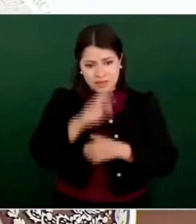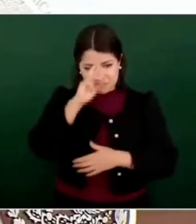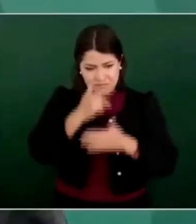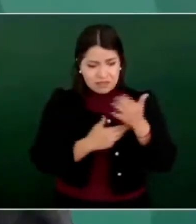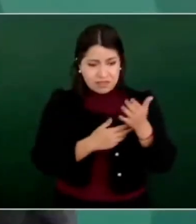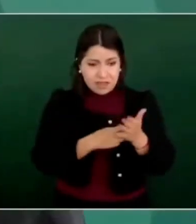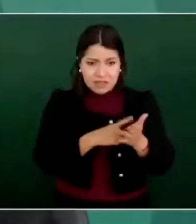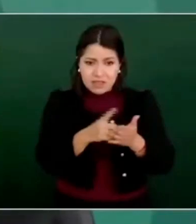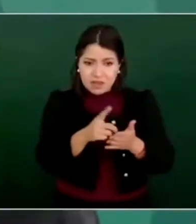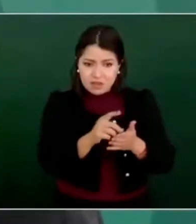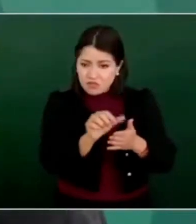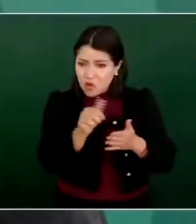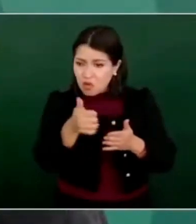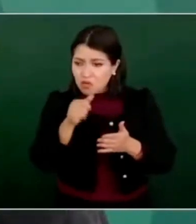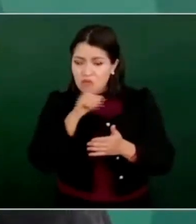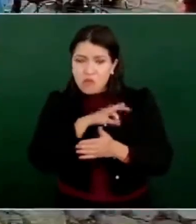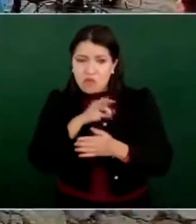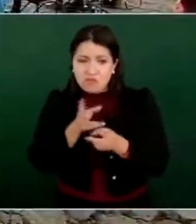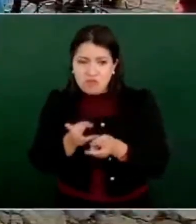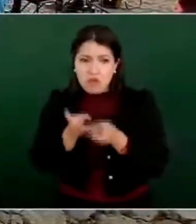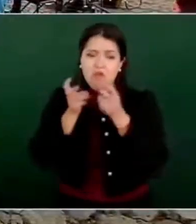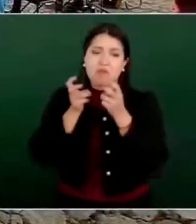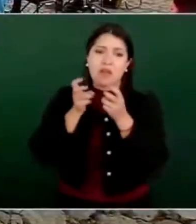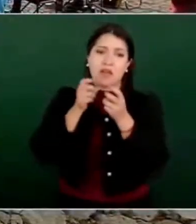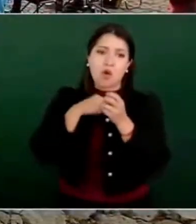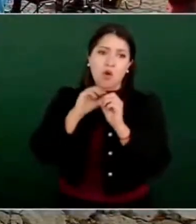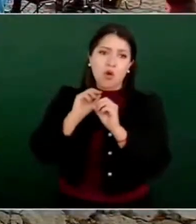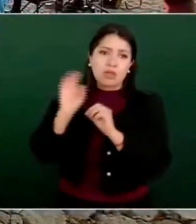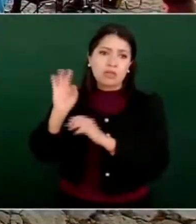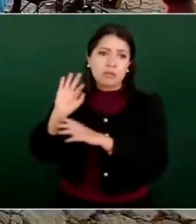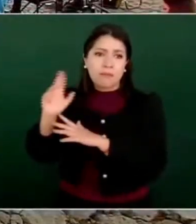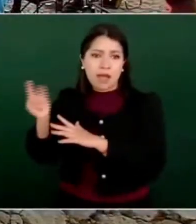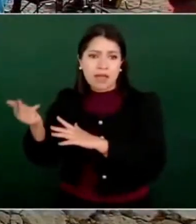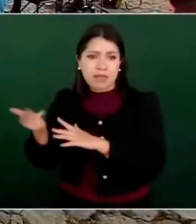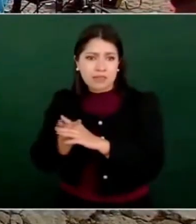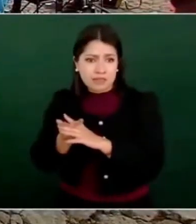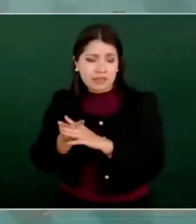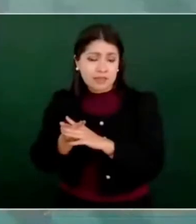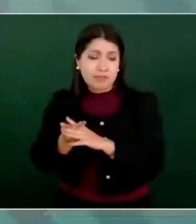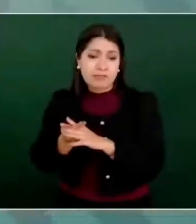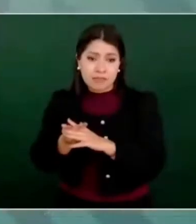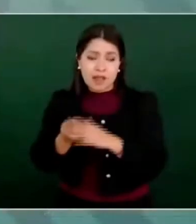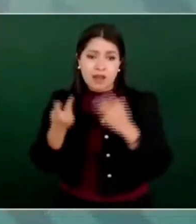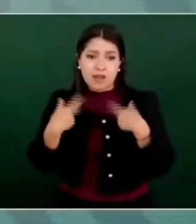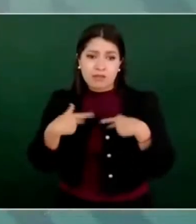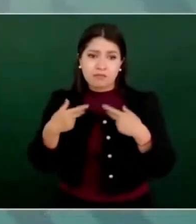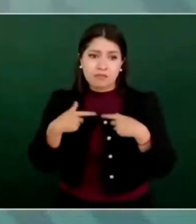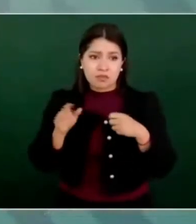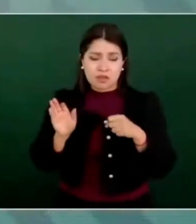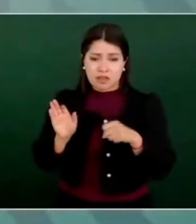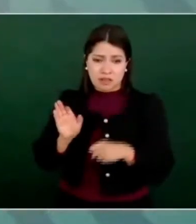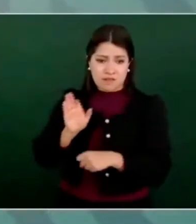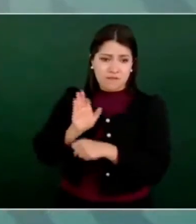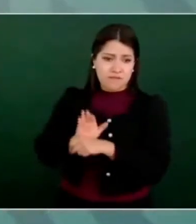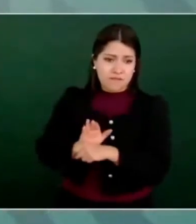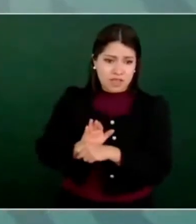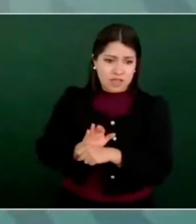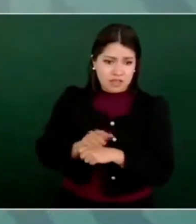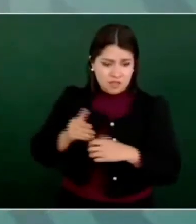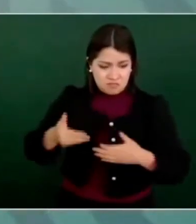apoderarse de sus bienes, atentar contra la vida de los que defienden su